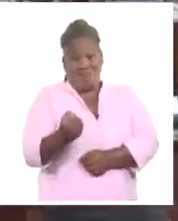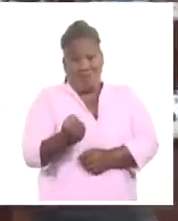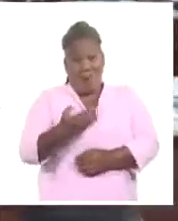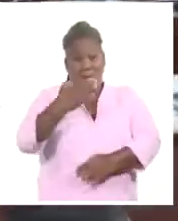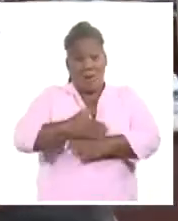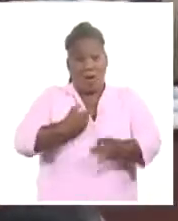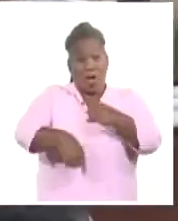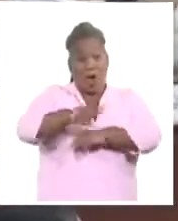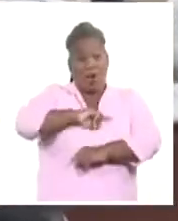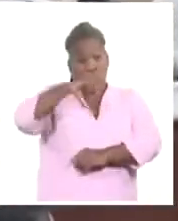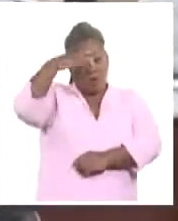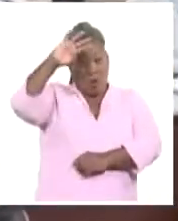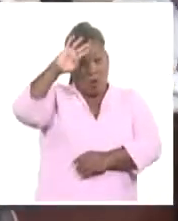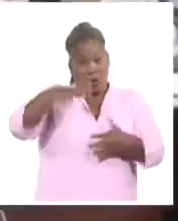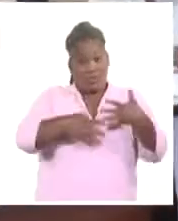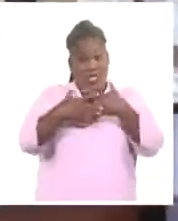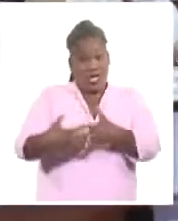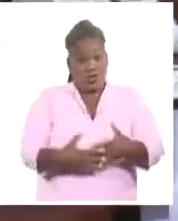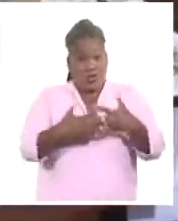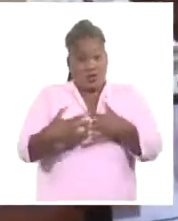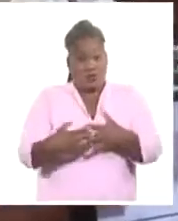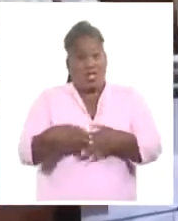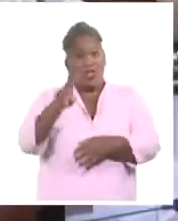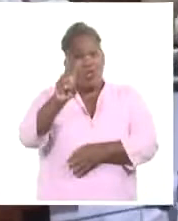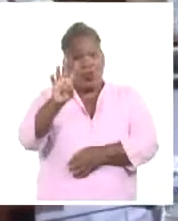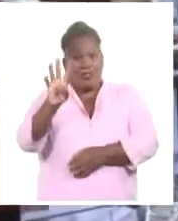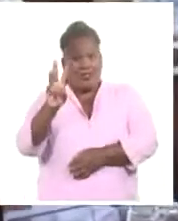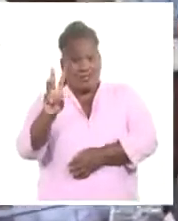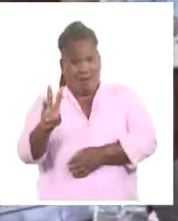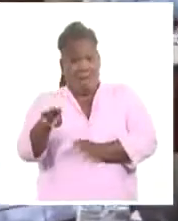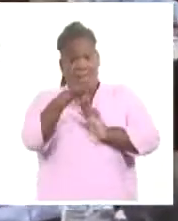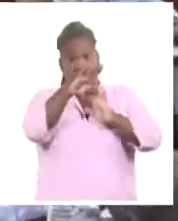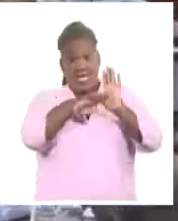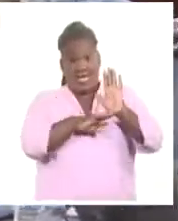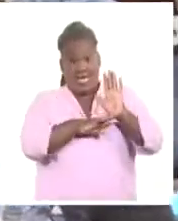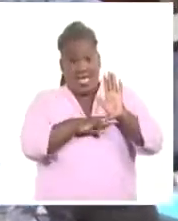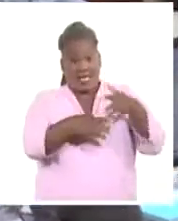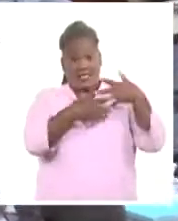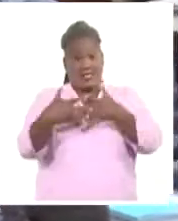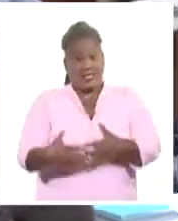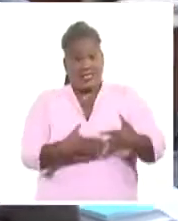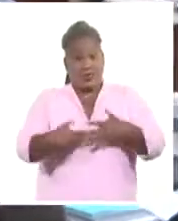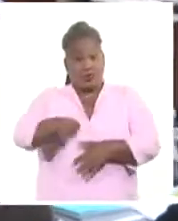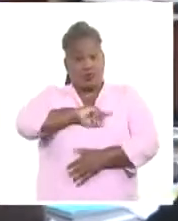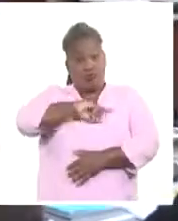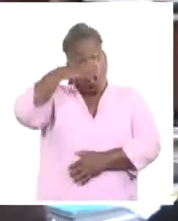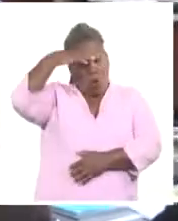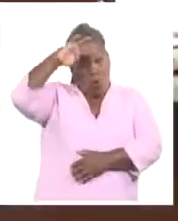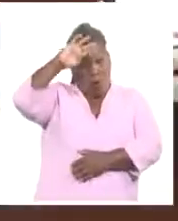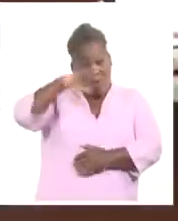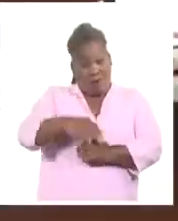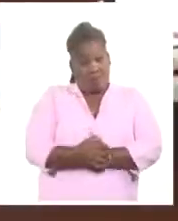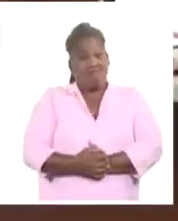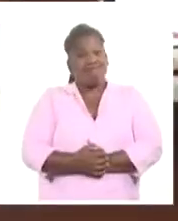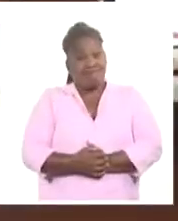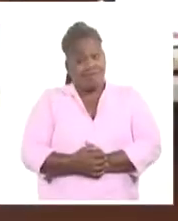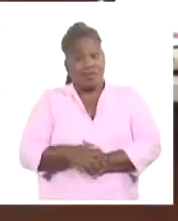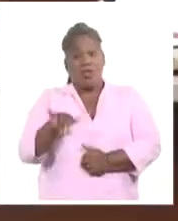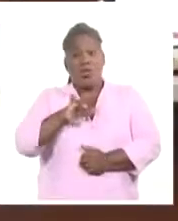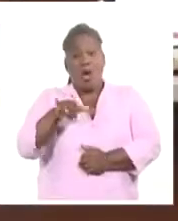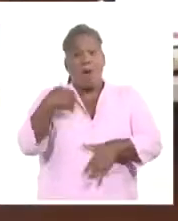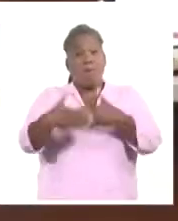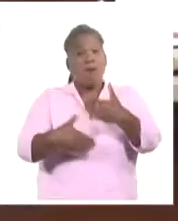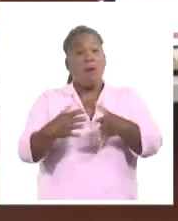económico, comercial y financiero y las 243 medidas que se ha mantenido por parte de la administración de los Estados Unidos, y tampoco la crisis